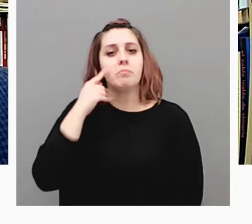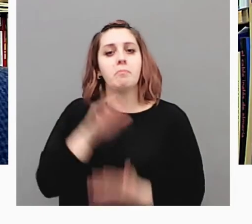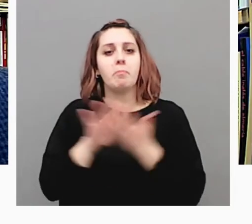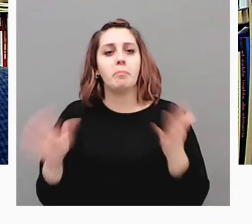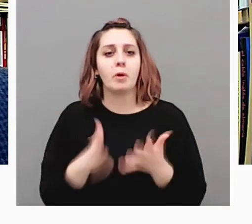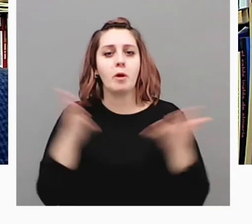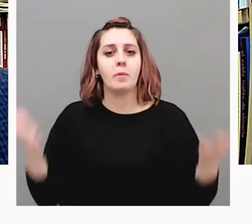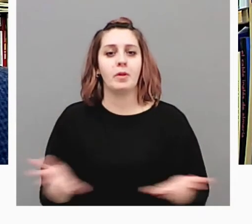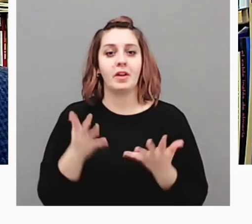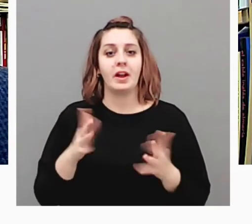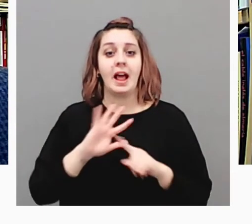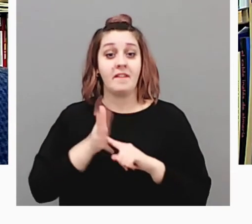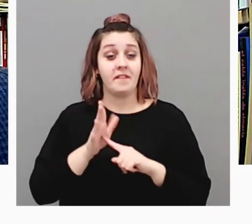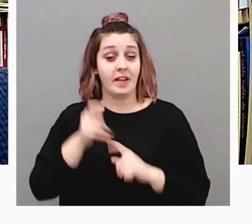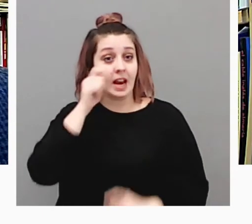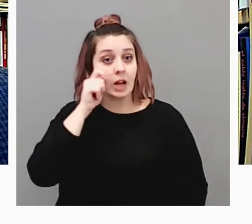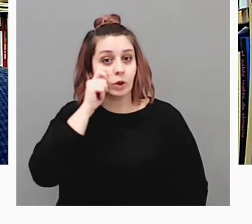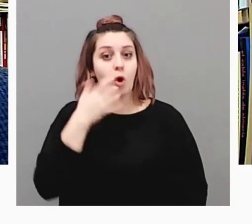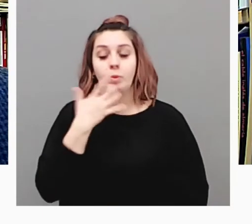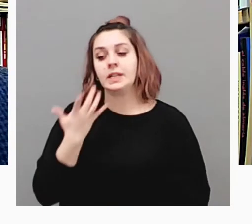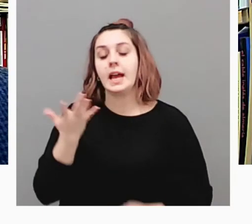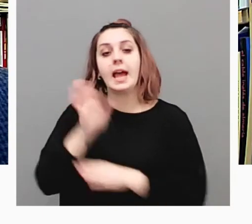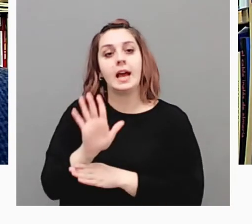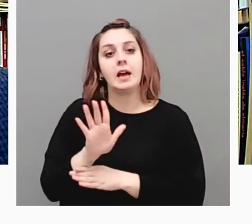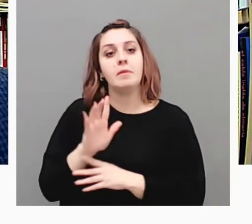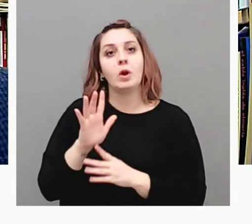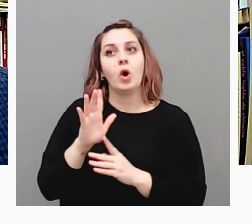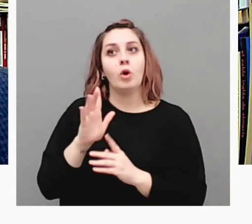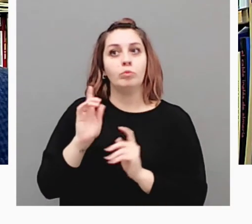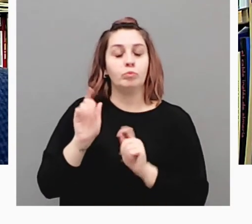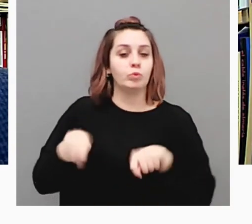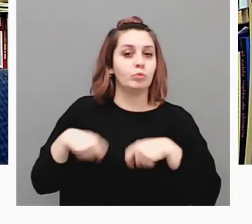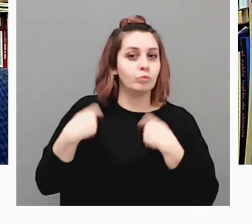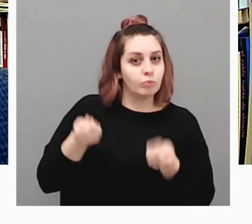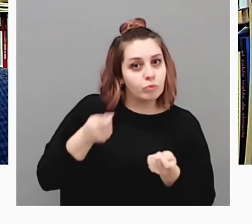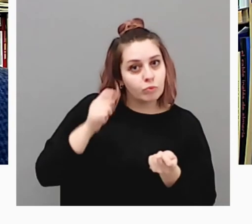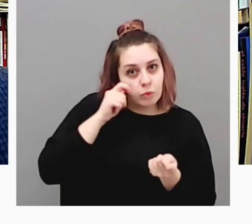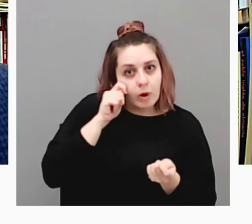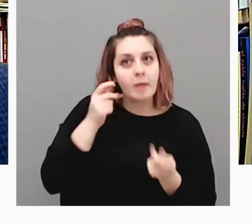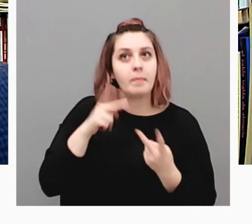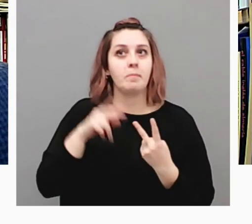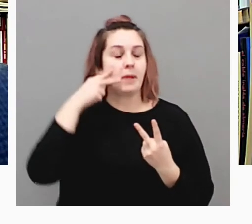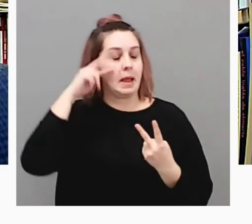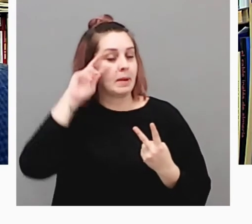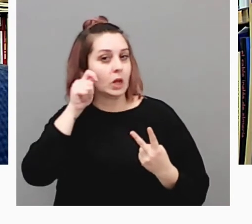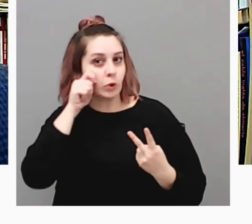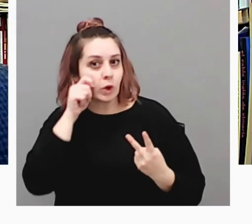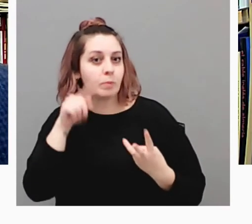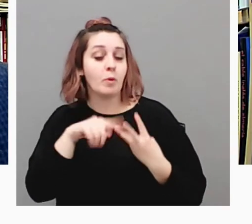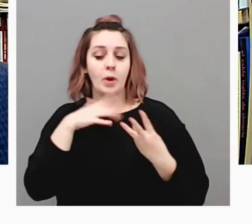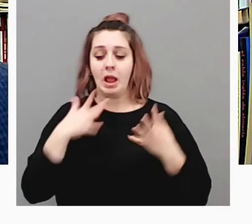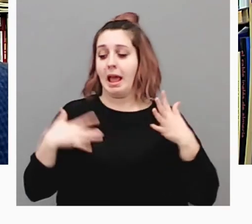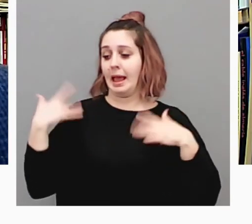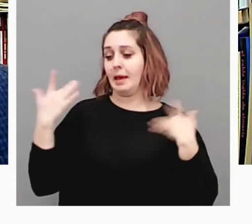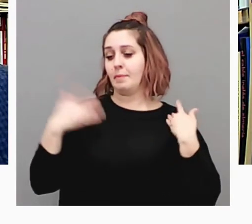algunas ferias de turismo como ejemplo de turismo de naturaleza, como turismo de experiencia, por la emoción que supone